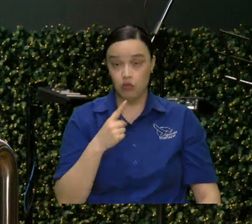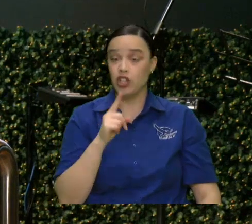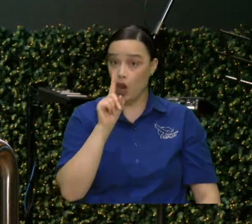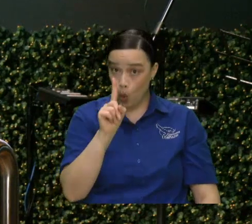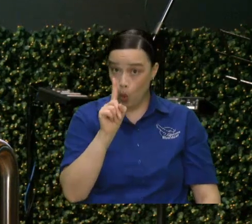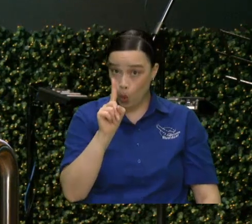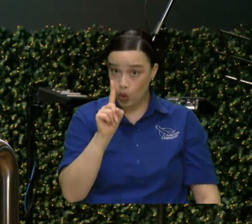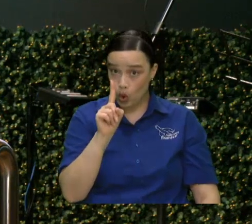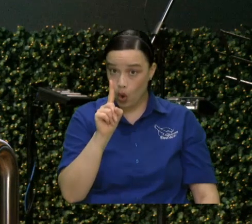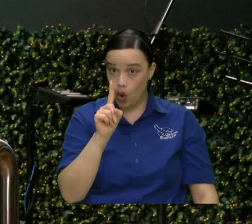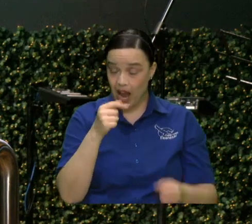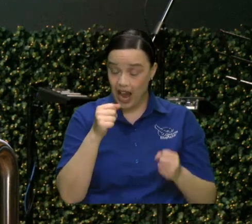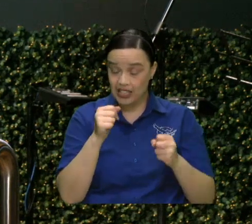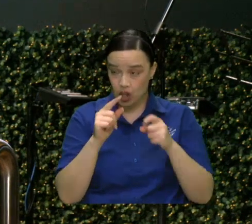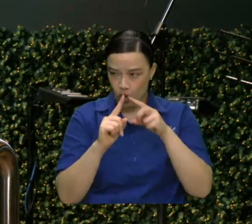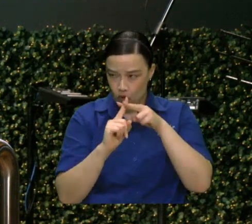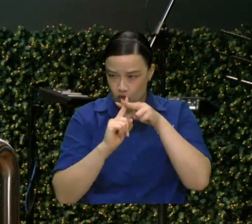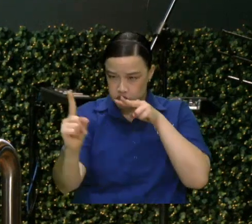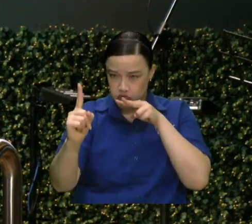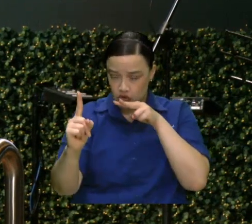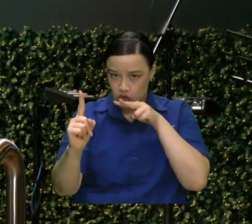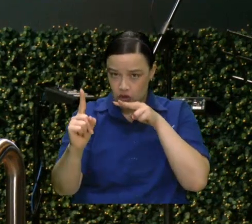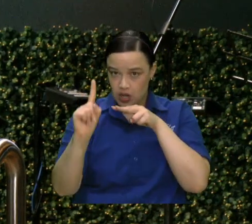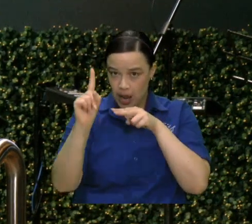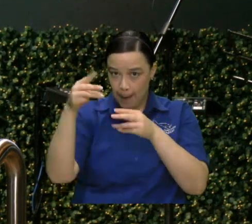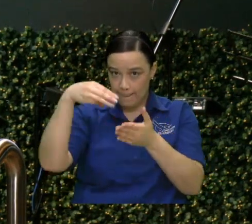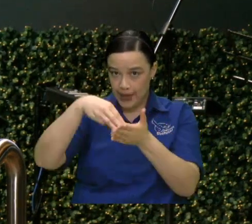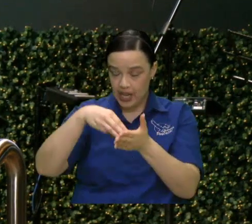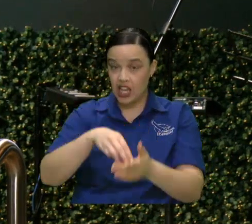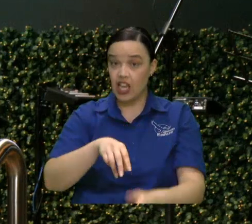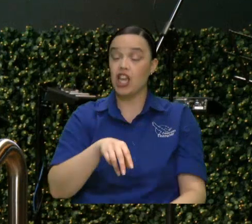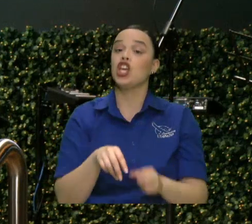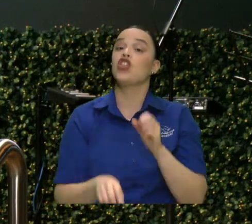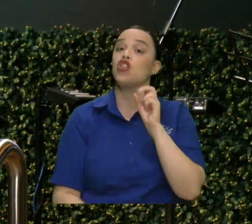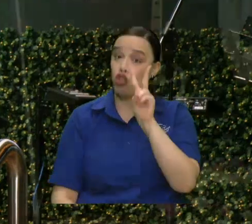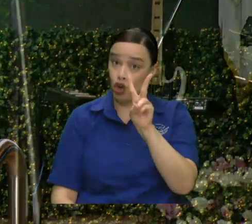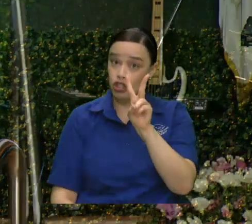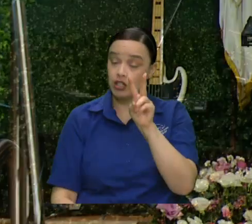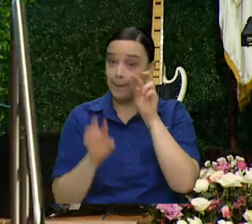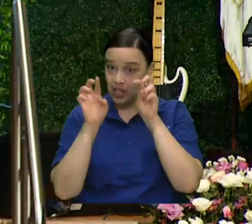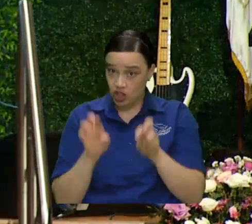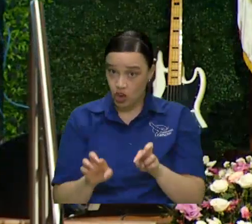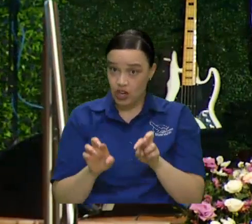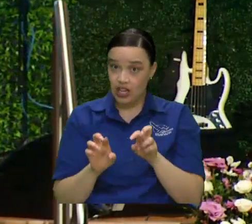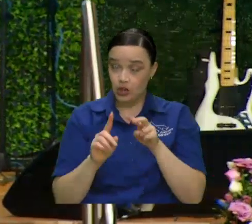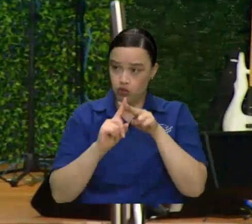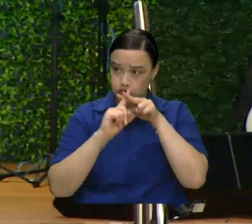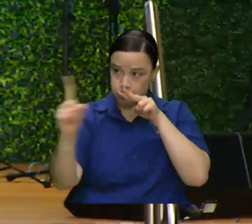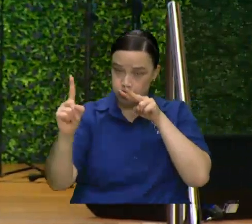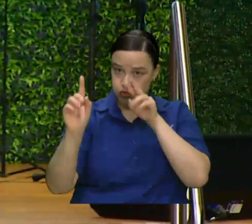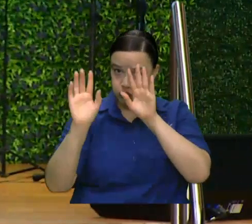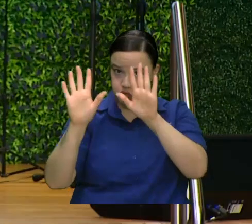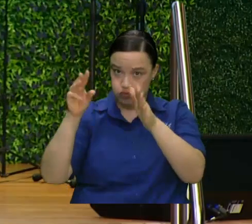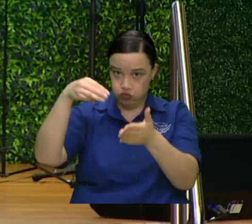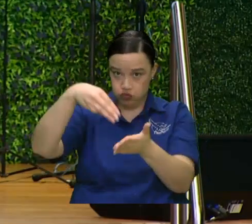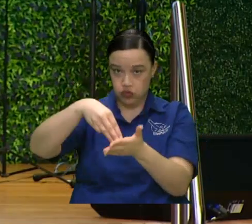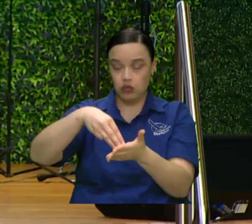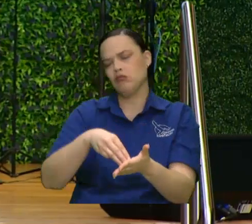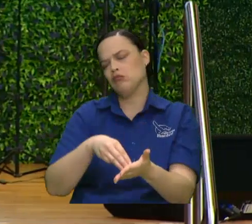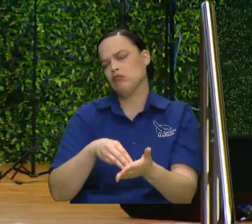mil y dos harán oír a dos a diez mil en todo caso la lógica dice como usted sabe